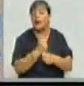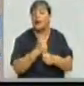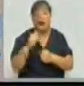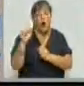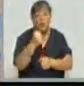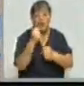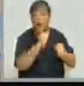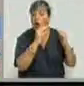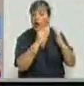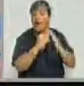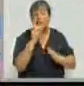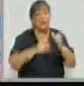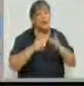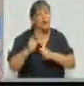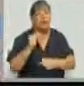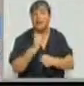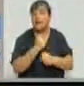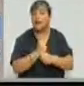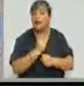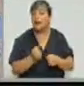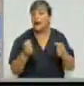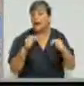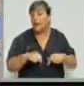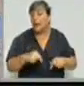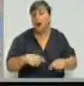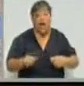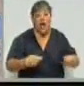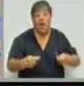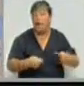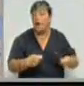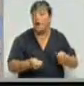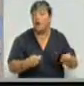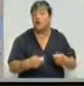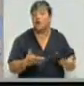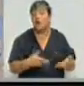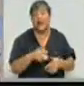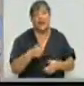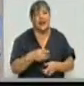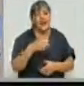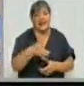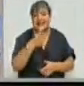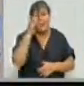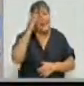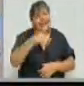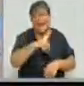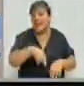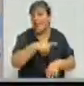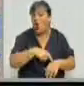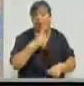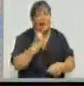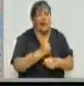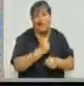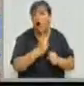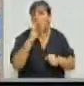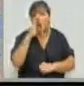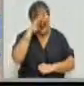doméstico, muchas compañeras trabajan acá en comercios como el free shop, que son explotadas, ¿no? Que son explotadas porque están en